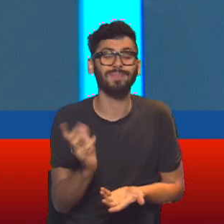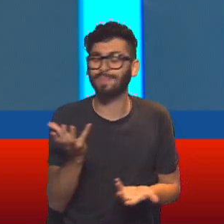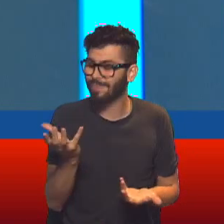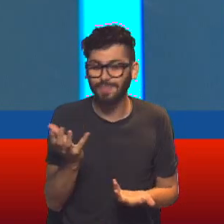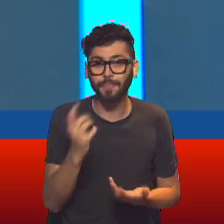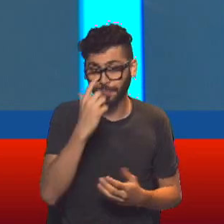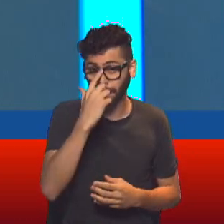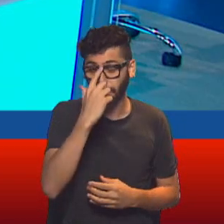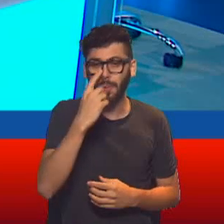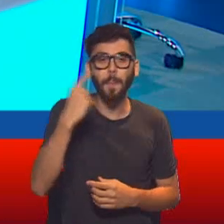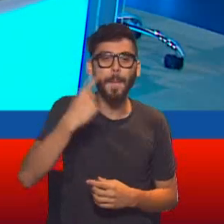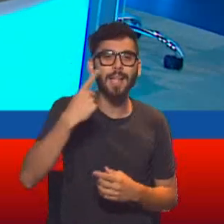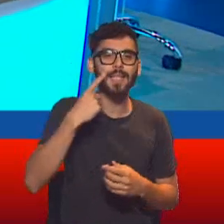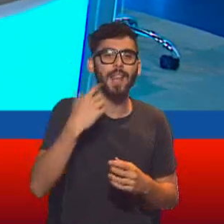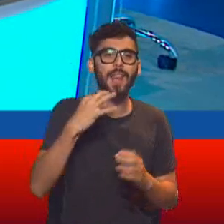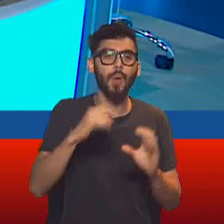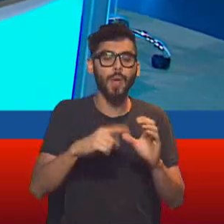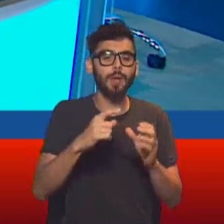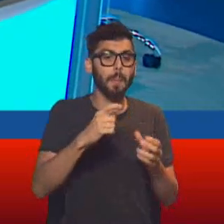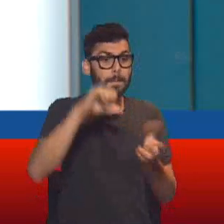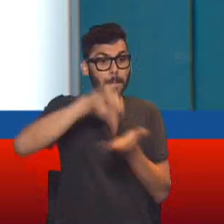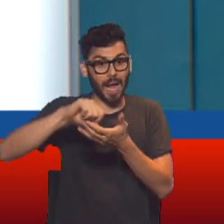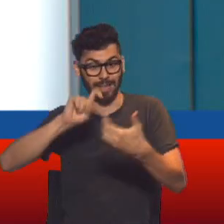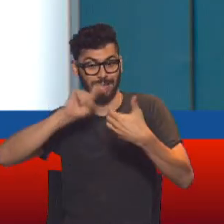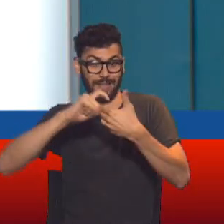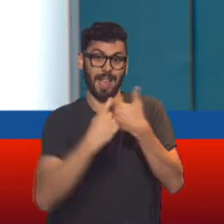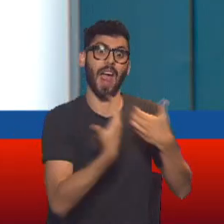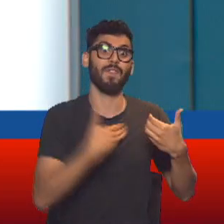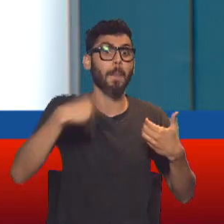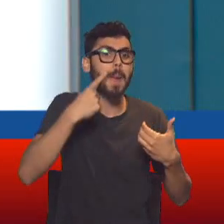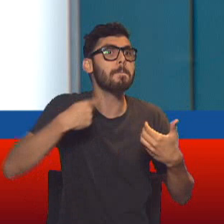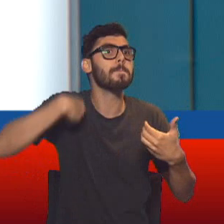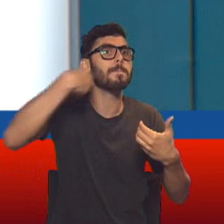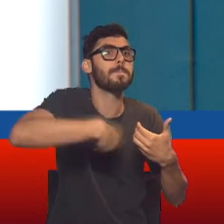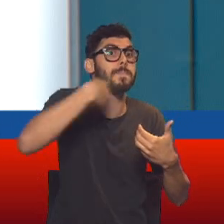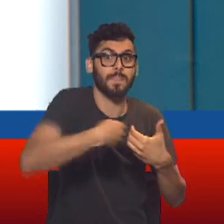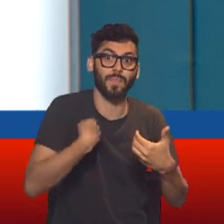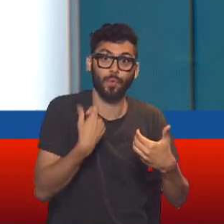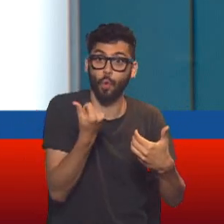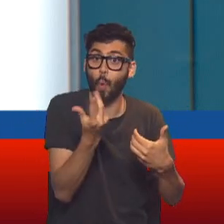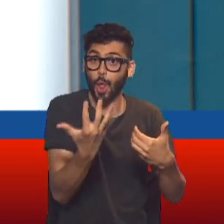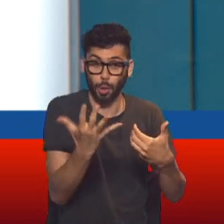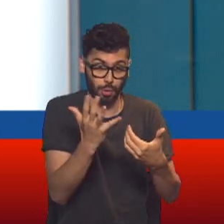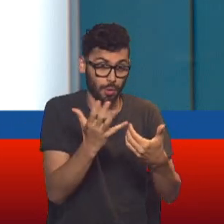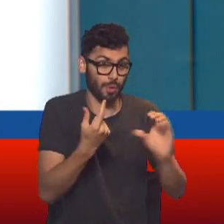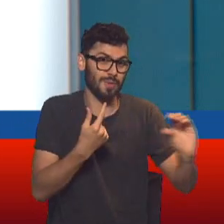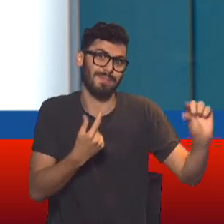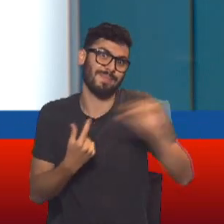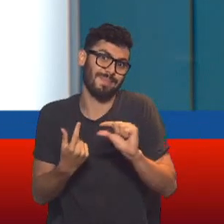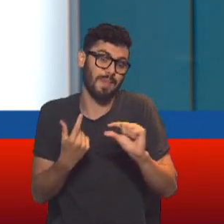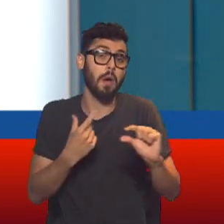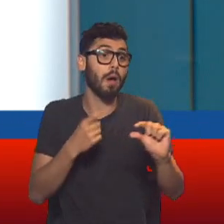cuota, préstamo. Claro. porque cada país tiene una cuota máxima de acuerdo al aporte que hace al Claro. Fondo Monetario. O sea, ahí ya con solo eso lo excedía, pero